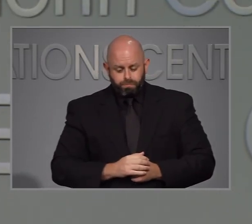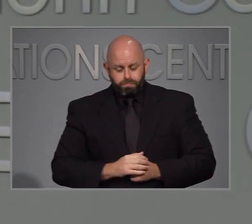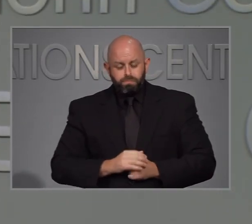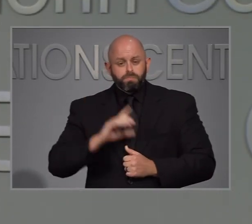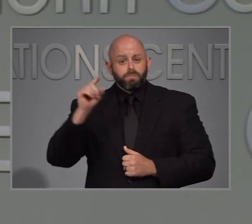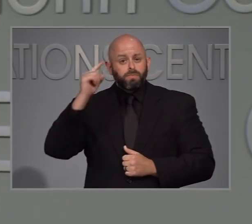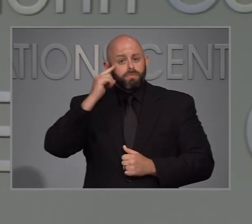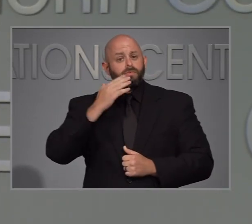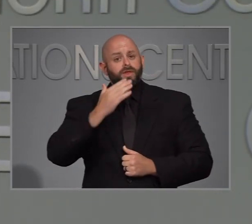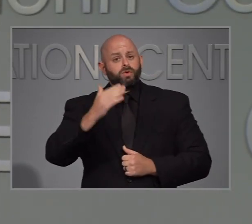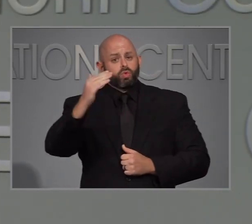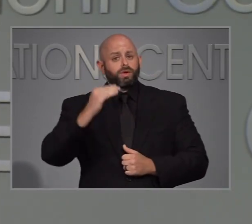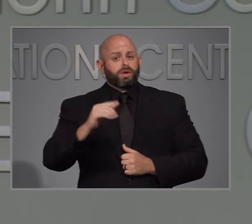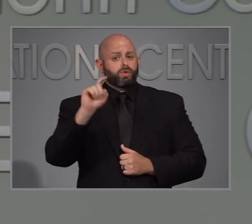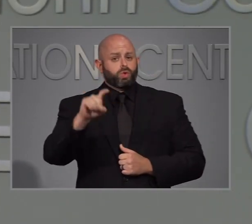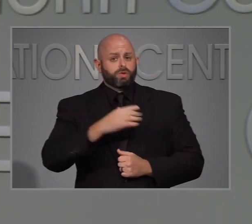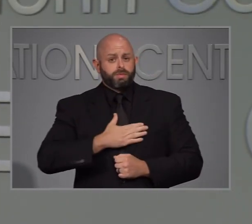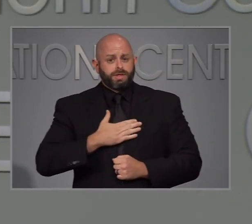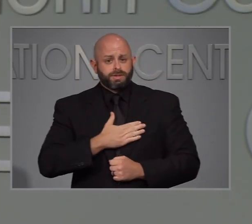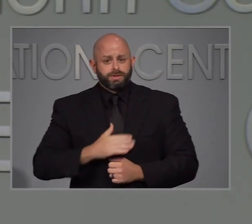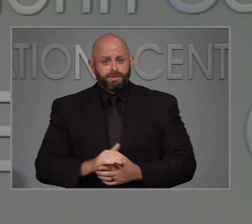Gracias. La siguiente